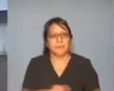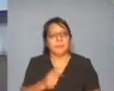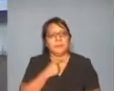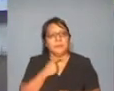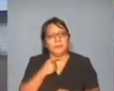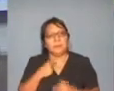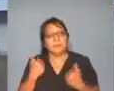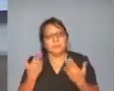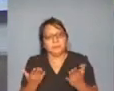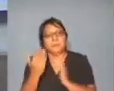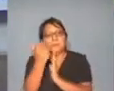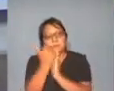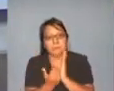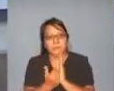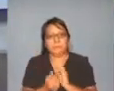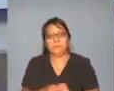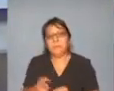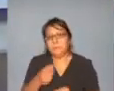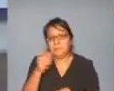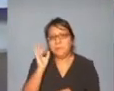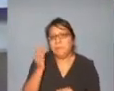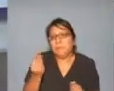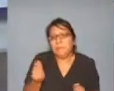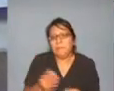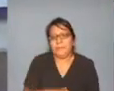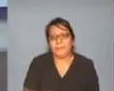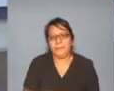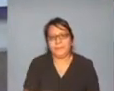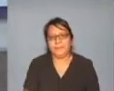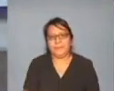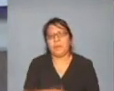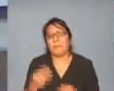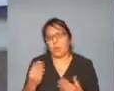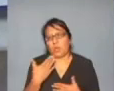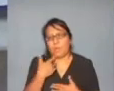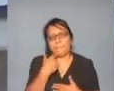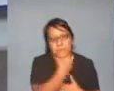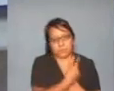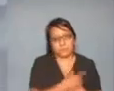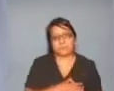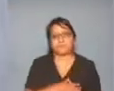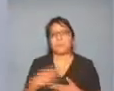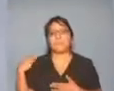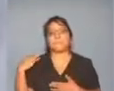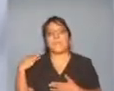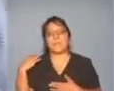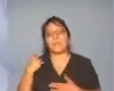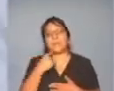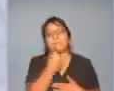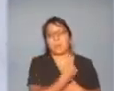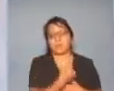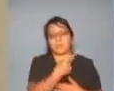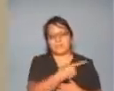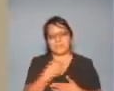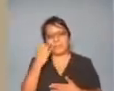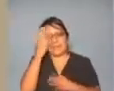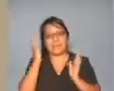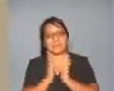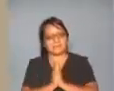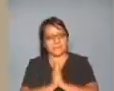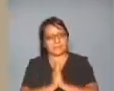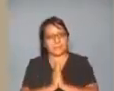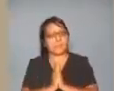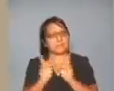poder brindar promoción. ¿Qué se sabe de eso? ¿Le puedes preguntar? Bien, me pregunta Mariana por el tema de Semana Santa, si también